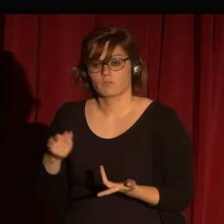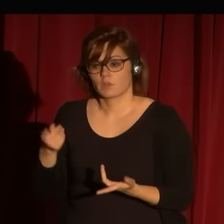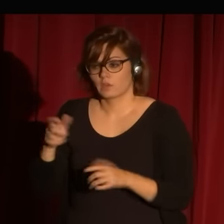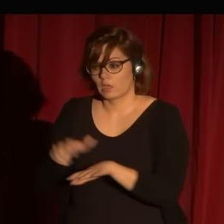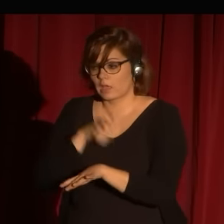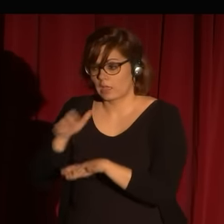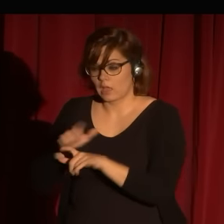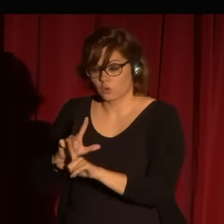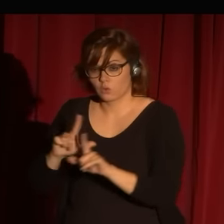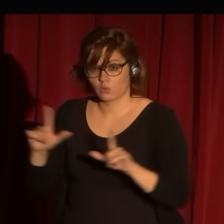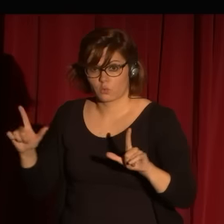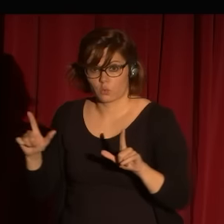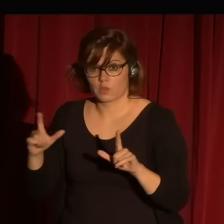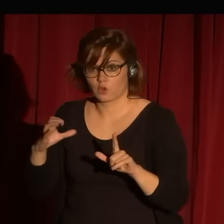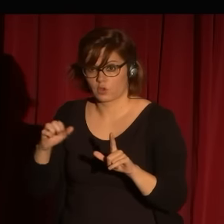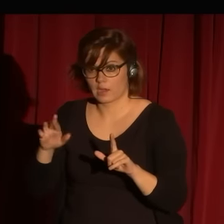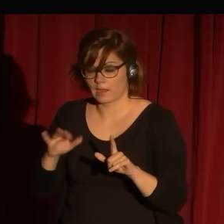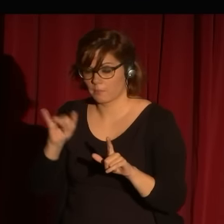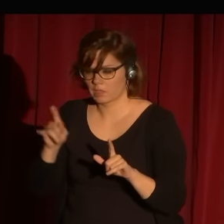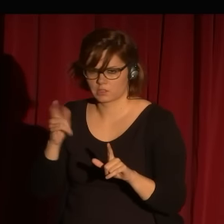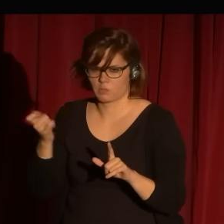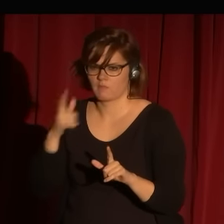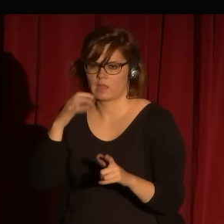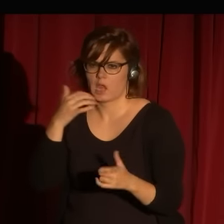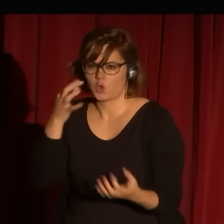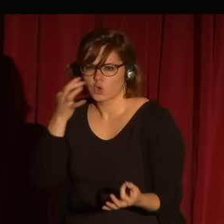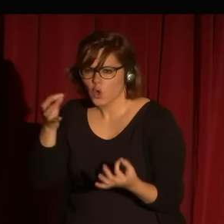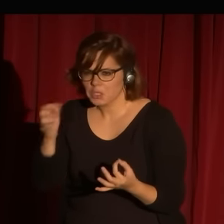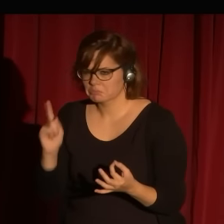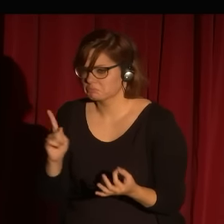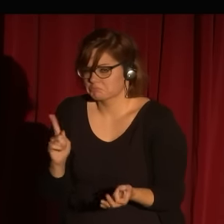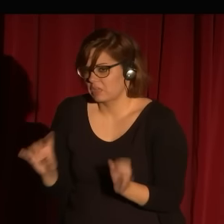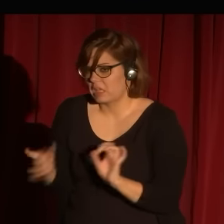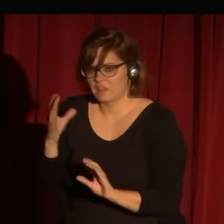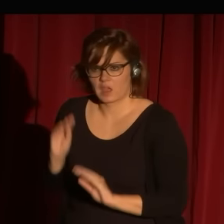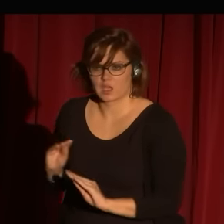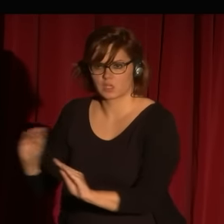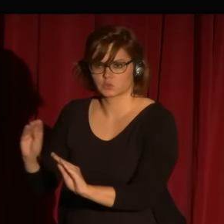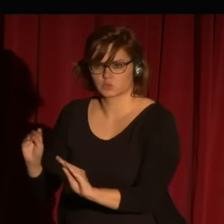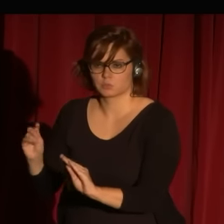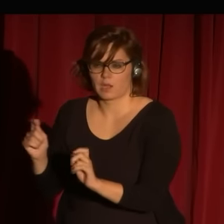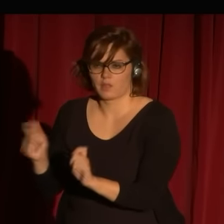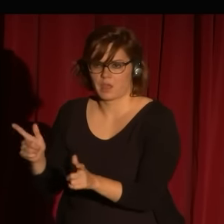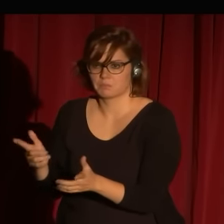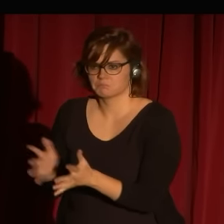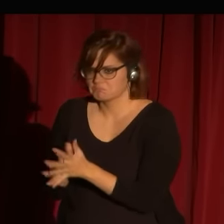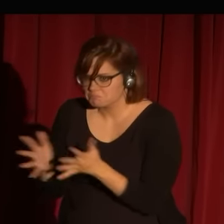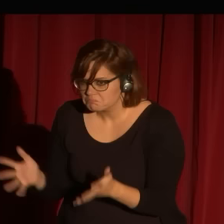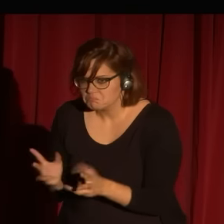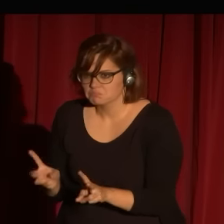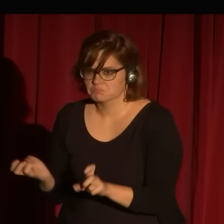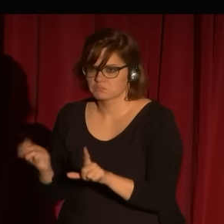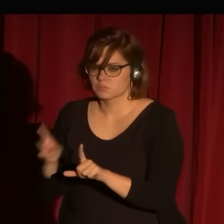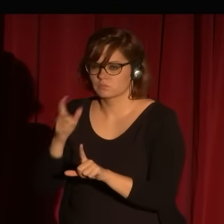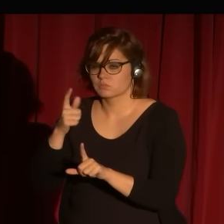del gato en el cuadro de Clara paters Yo pienso que no hay que ver nada tan concreto que lo que hay que ver es una idea de ella una forma de animar el cuadro un gato pintado de manera